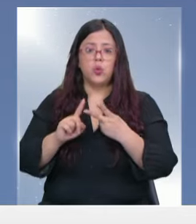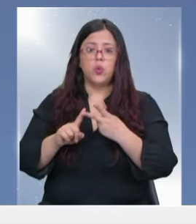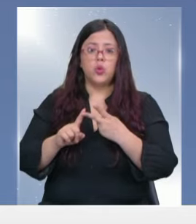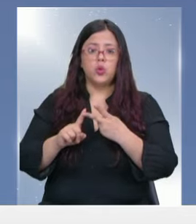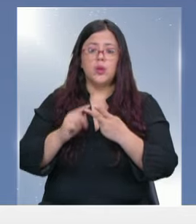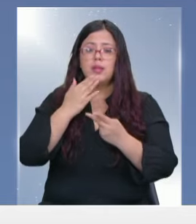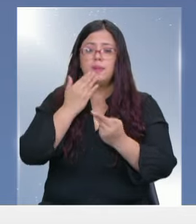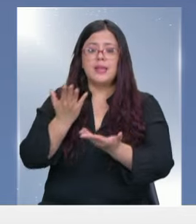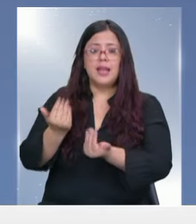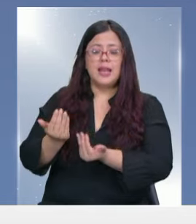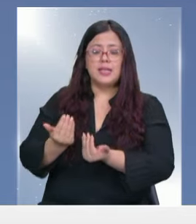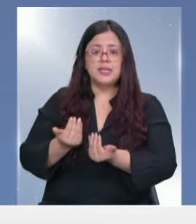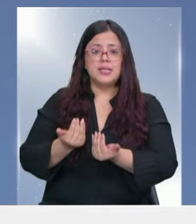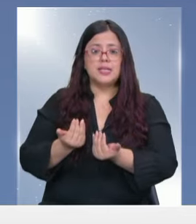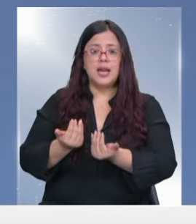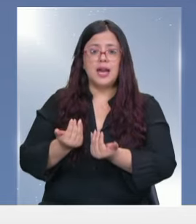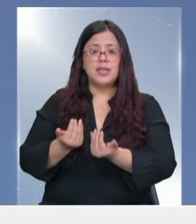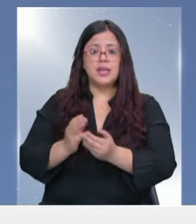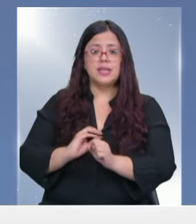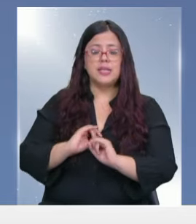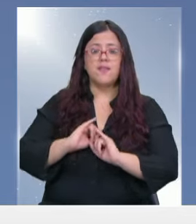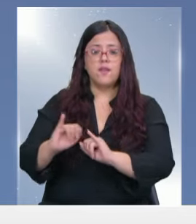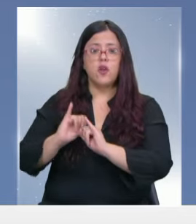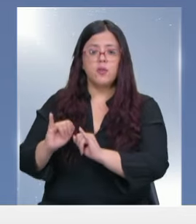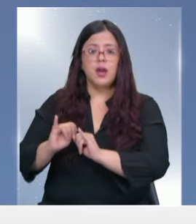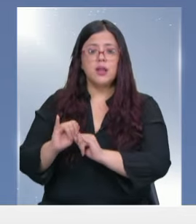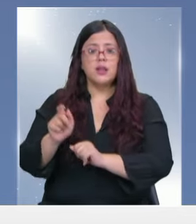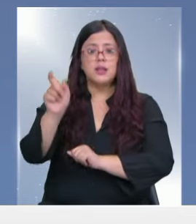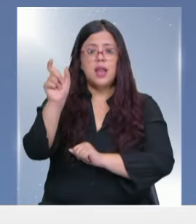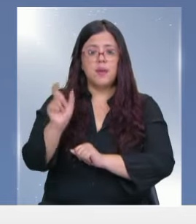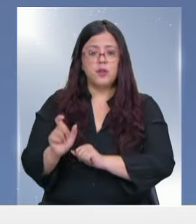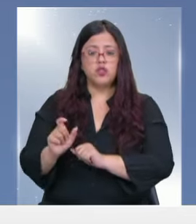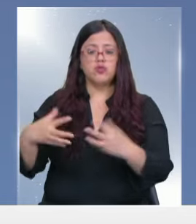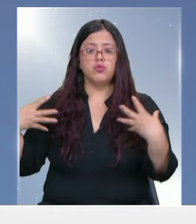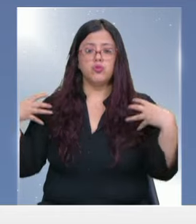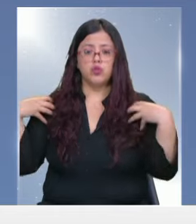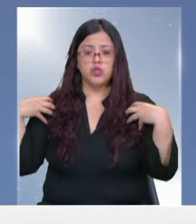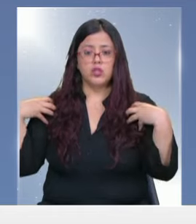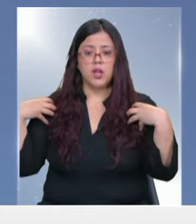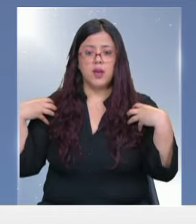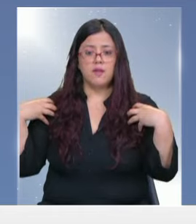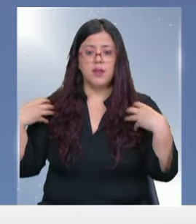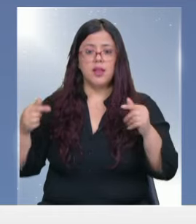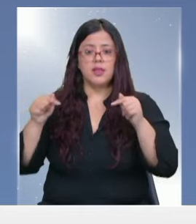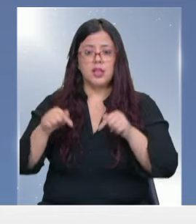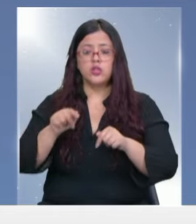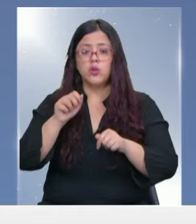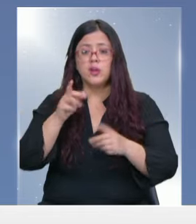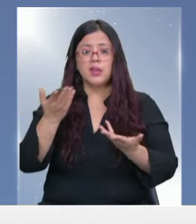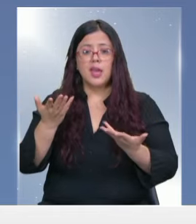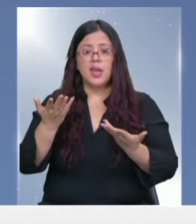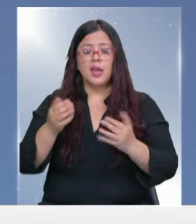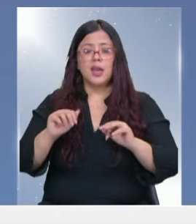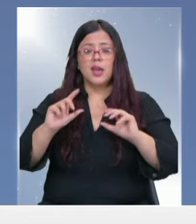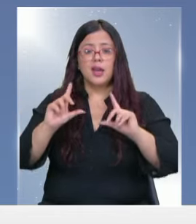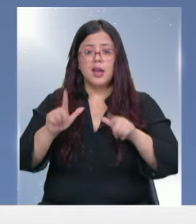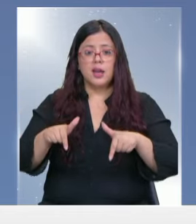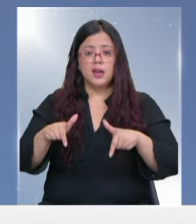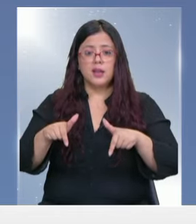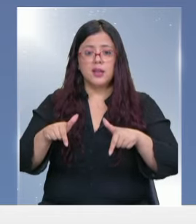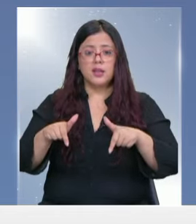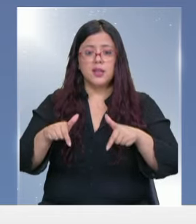las necesidades que se comunique a través de quien en este momento está llevando esa derivación, que es la Unidad de Atención a Víctimas del